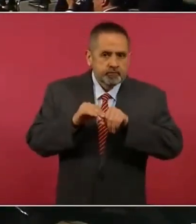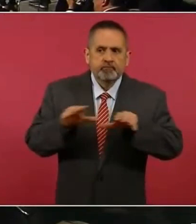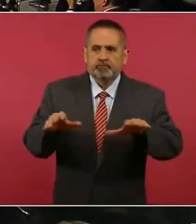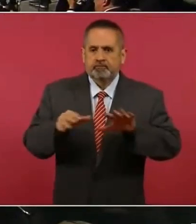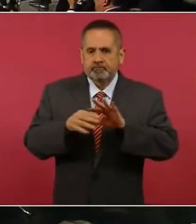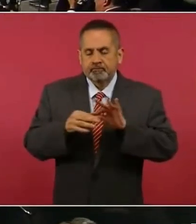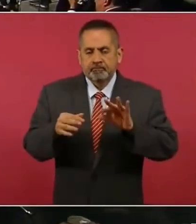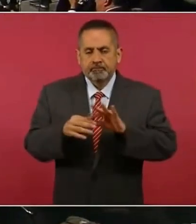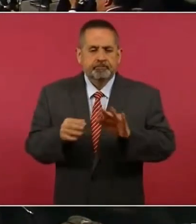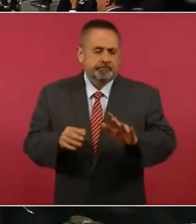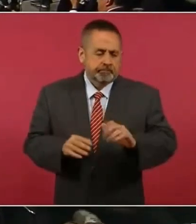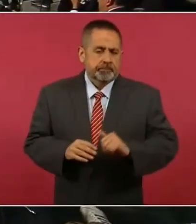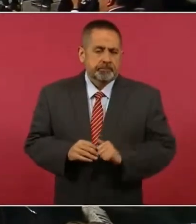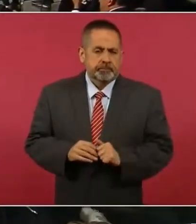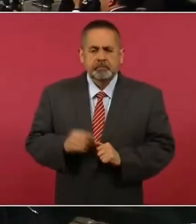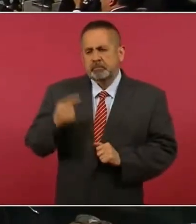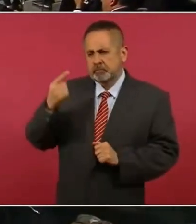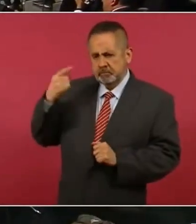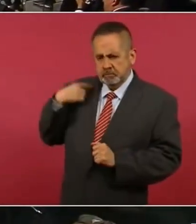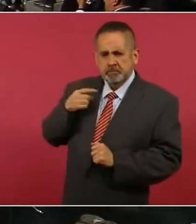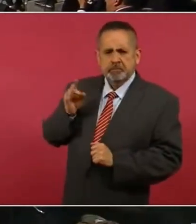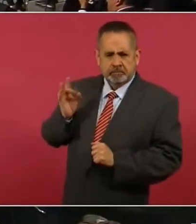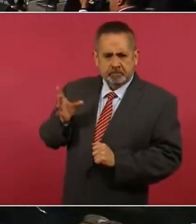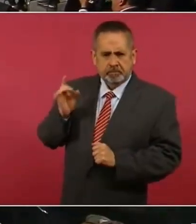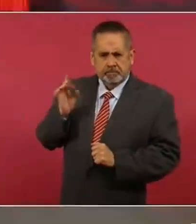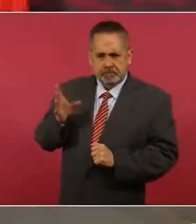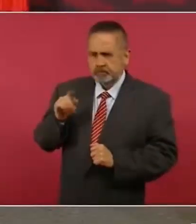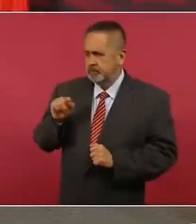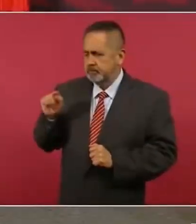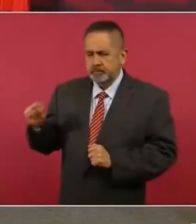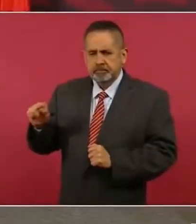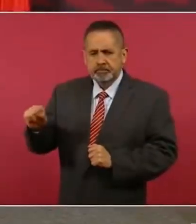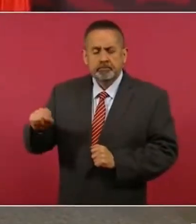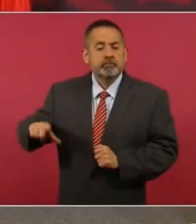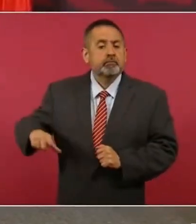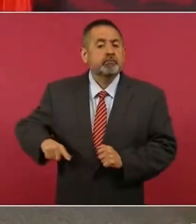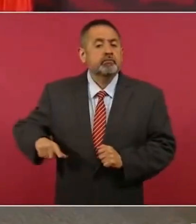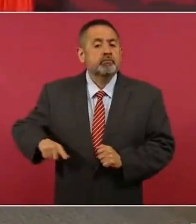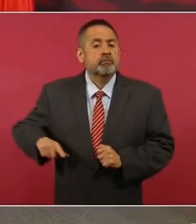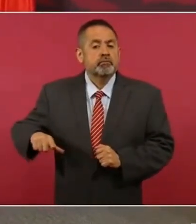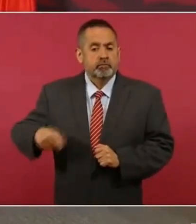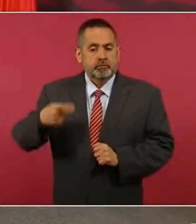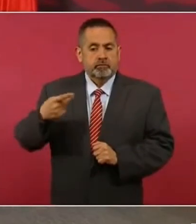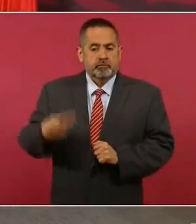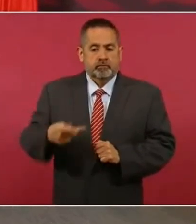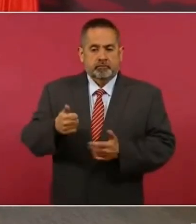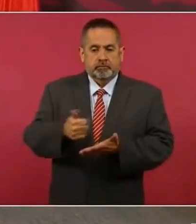aunque se ha venido haciendo por parte del gobierno de la ciudad,